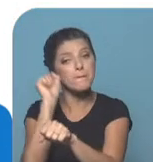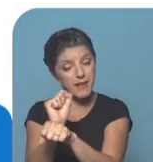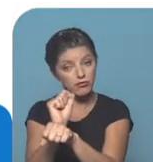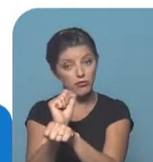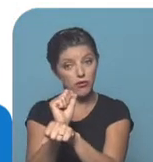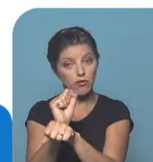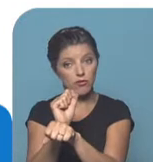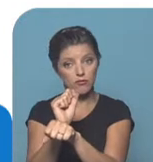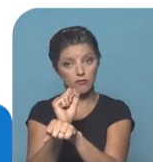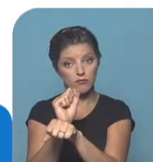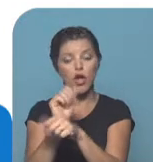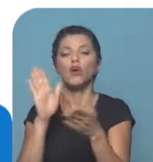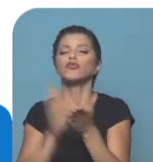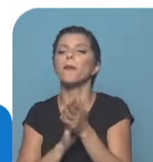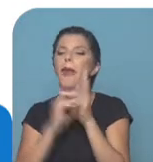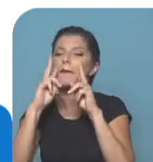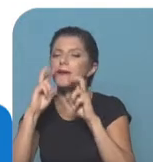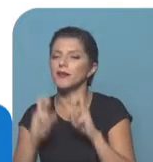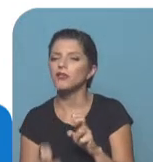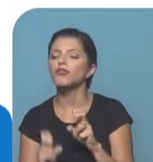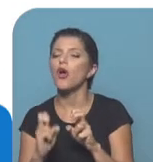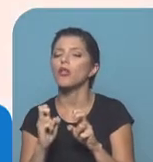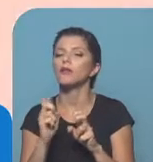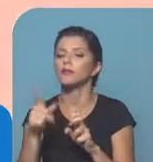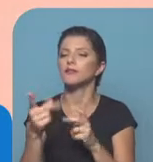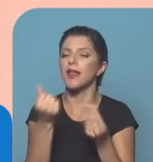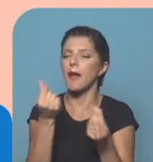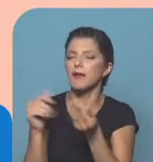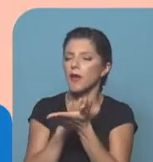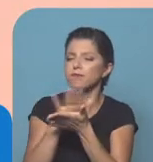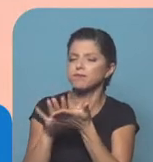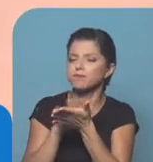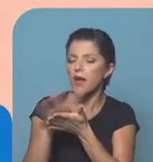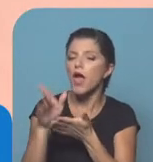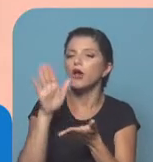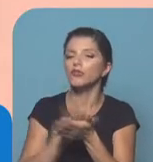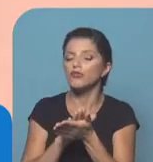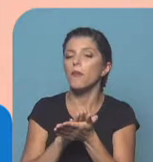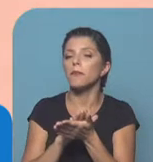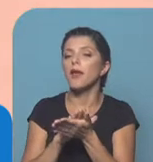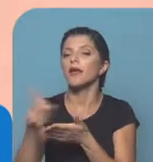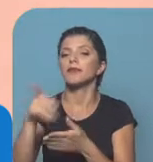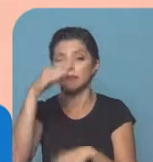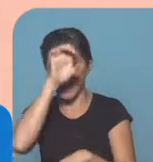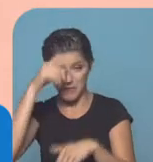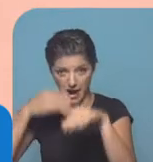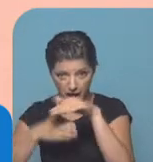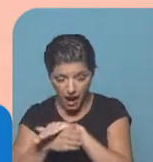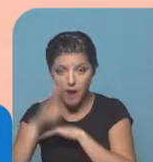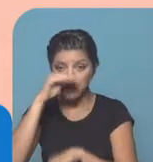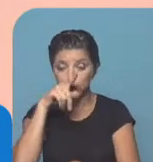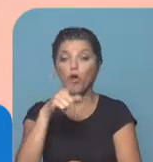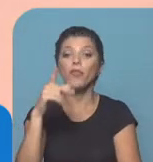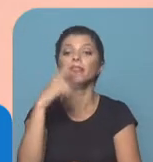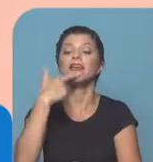Devido en la causa que investiga las irregularidades en el manejo de fondos destinados a modernizar la mina de carbón de Río Turbio en Santa Cruz.